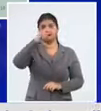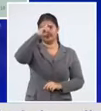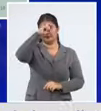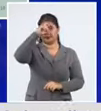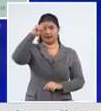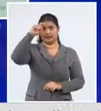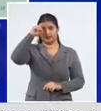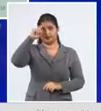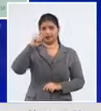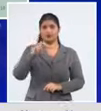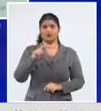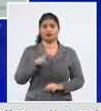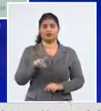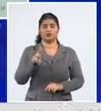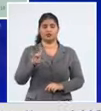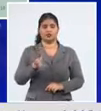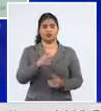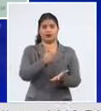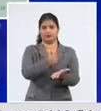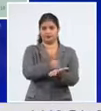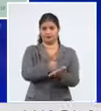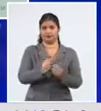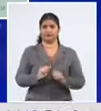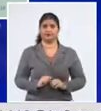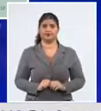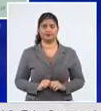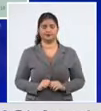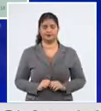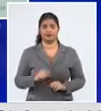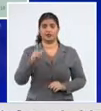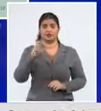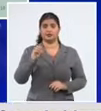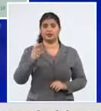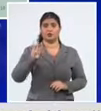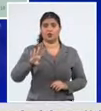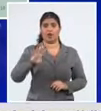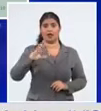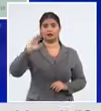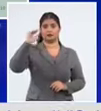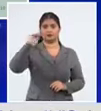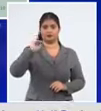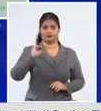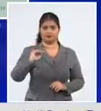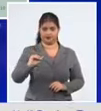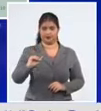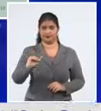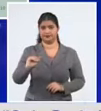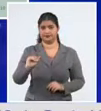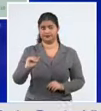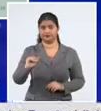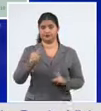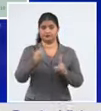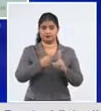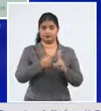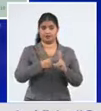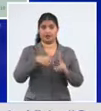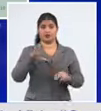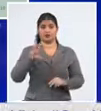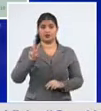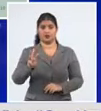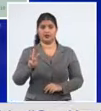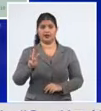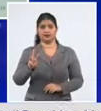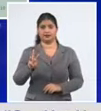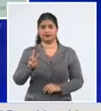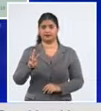con 139. 104 en Jatibonico también es una cifra elevada, 53 en Yaguajay,